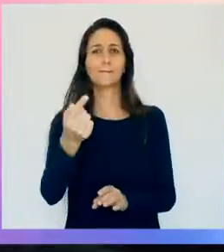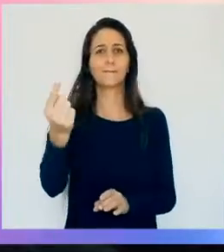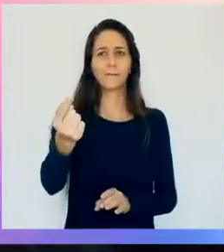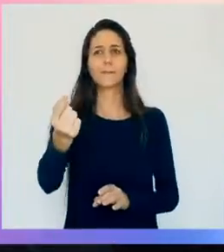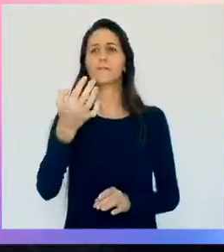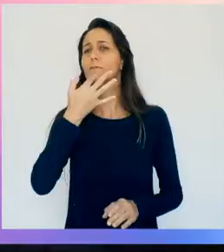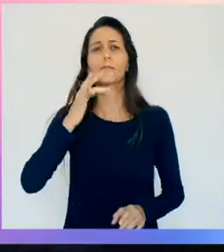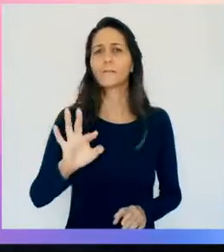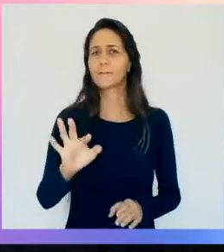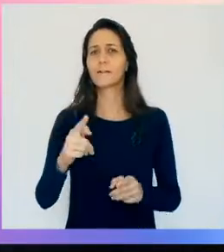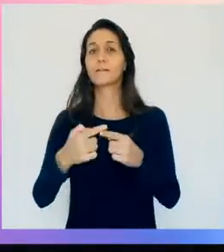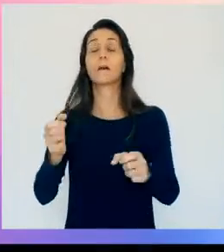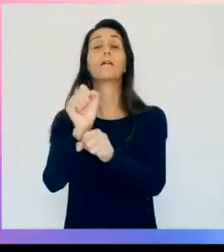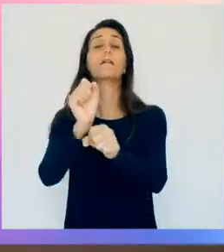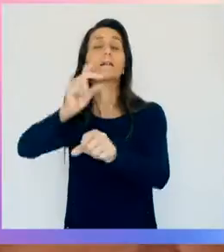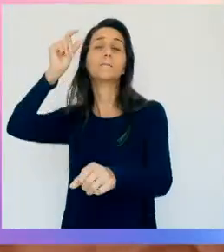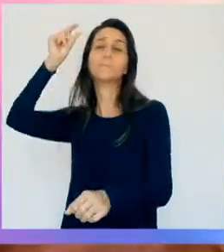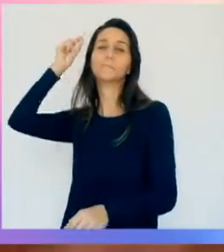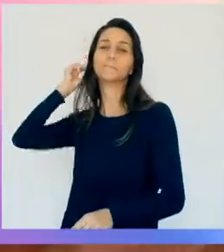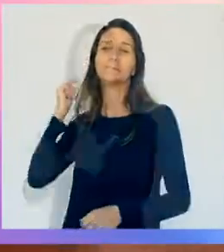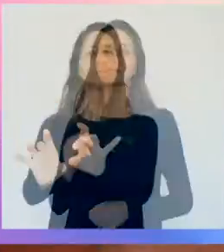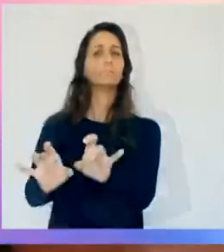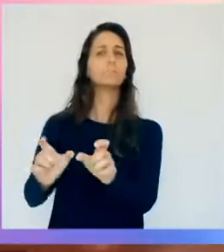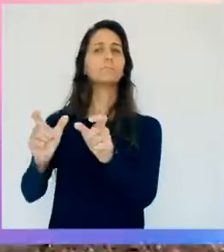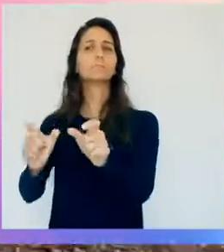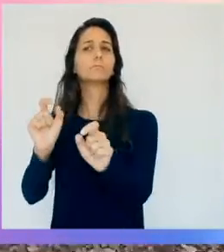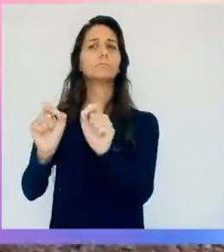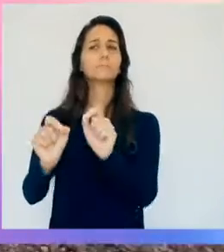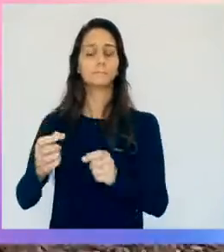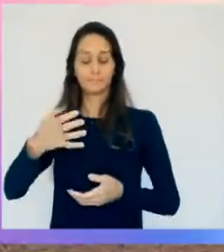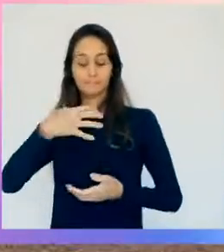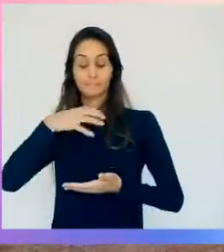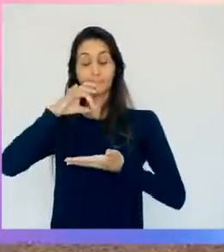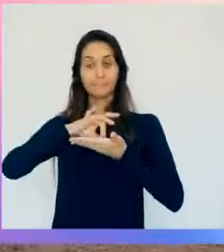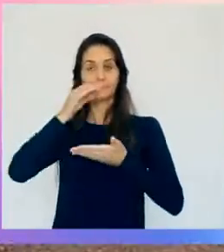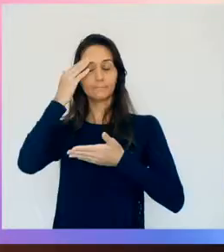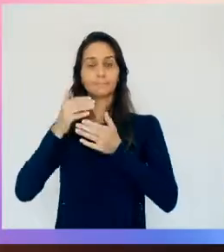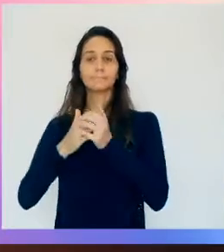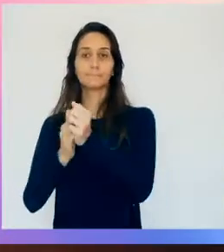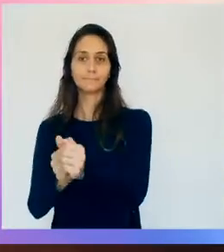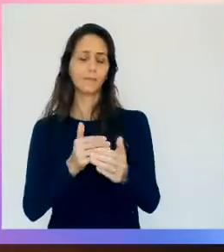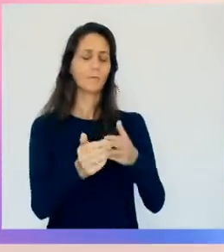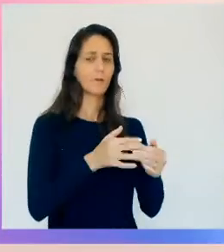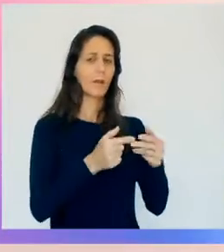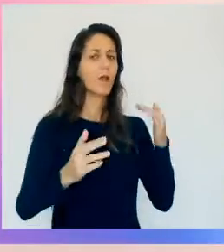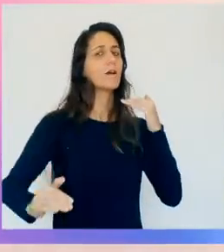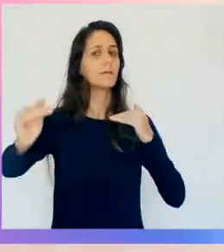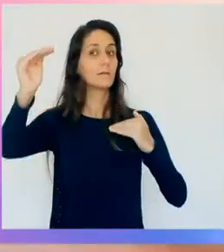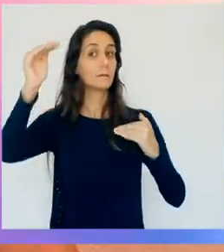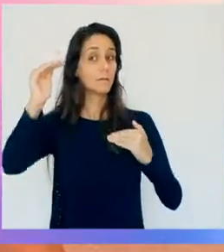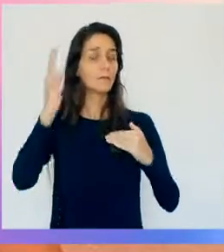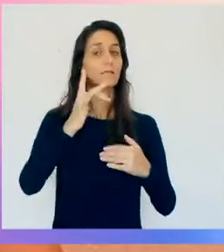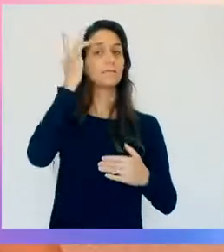has awaited our walk for a long time. Solo nuestro corazón sabe qué es y en dónde está. Eso que sobrepasa cualquier